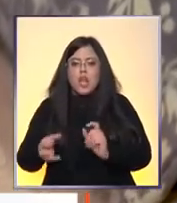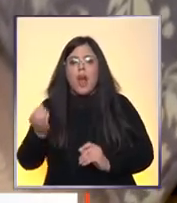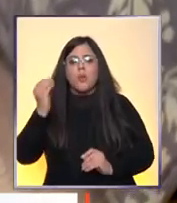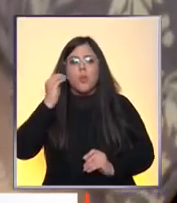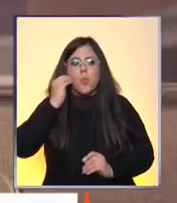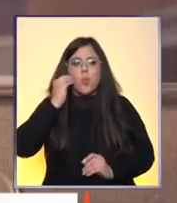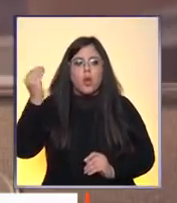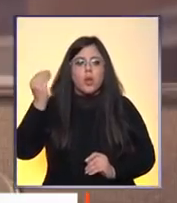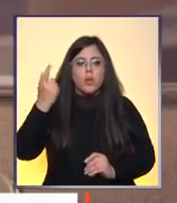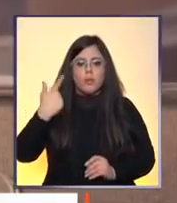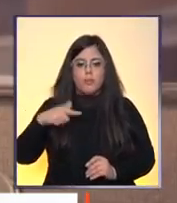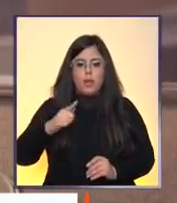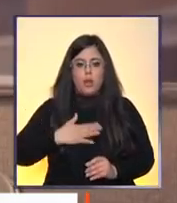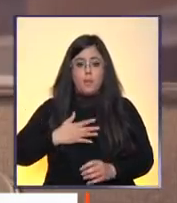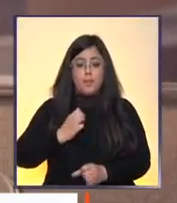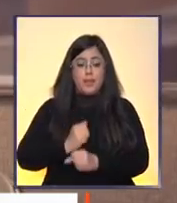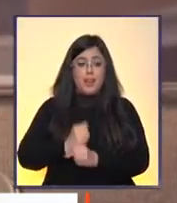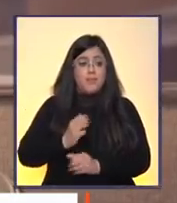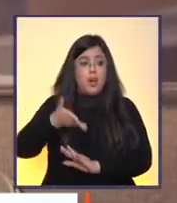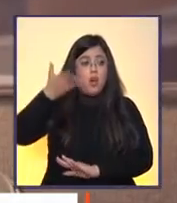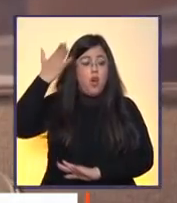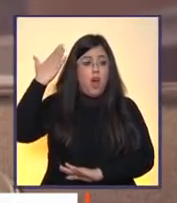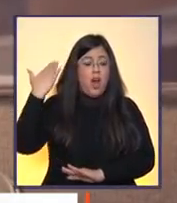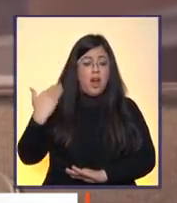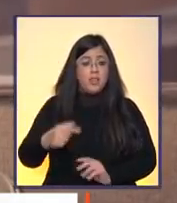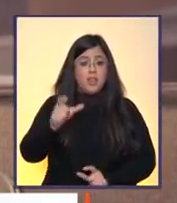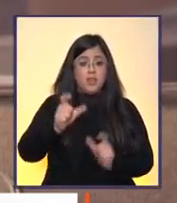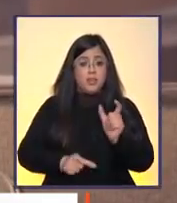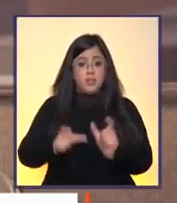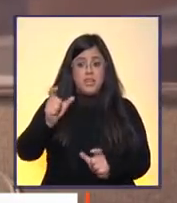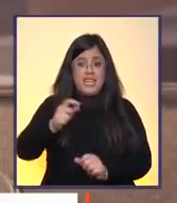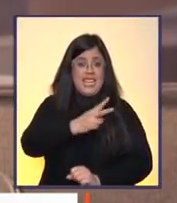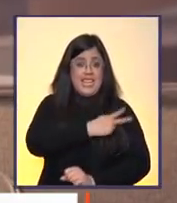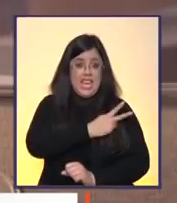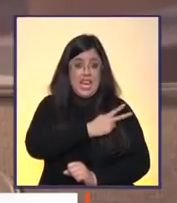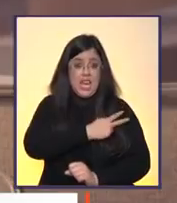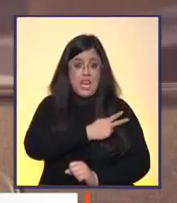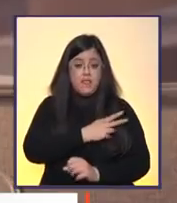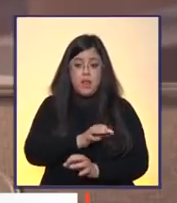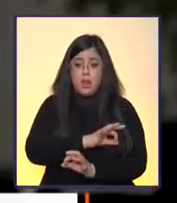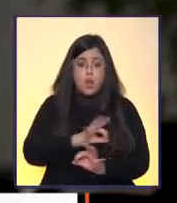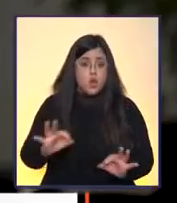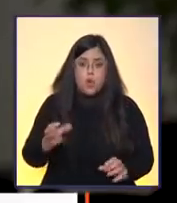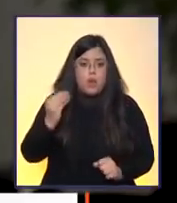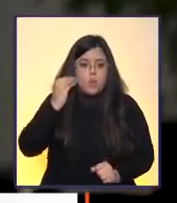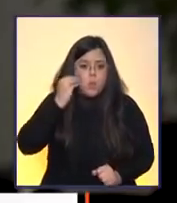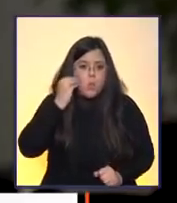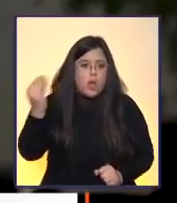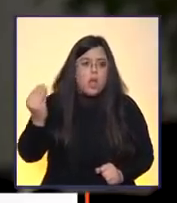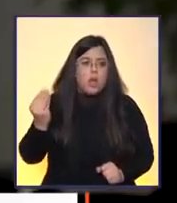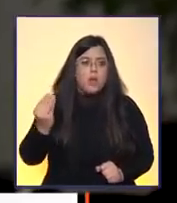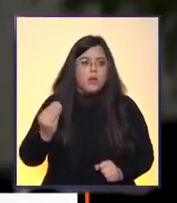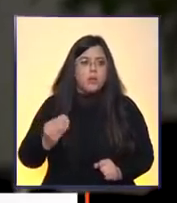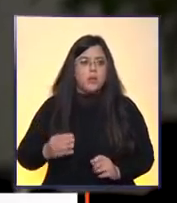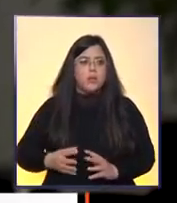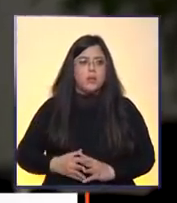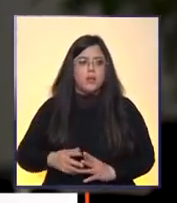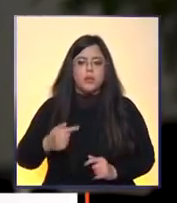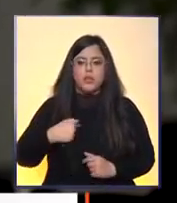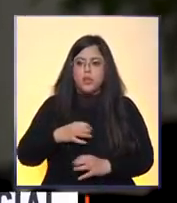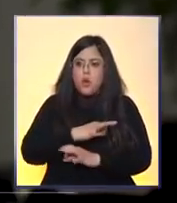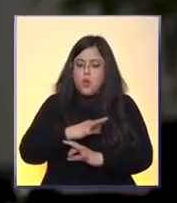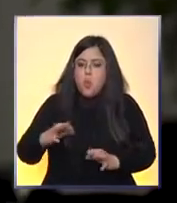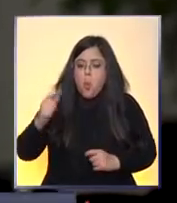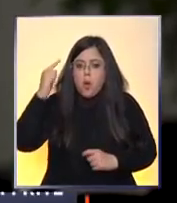tenido anteriormente, los empleadores, por lo menos los jefes directos, no te saludaban de beso. No, yo no imaginaría nunca por la